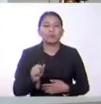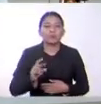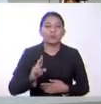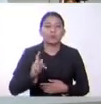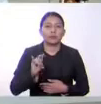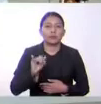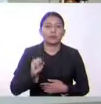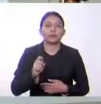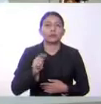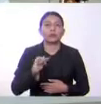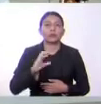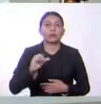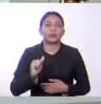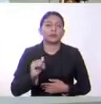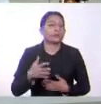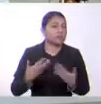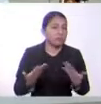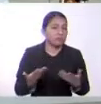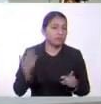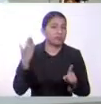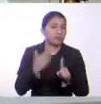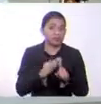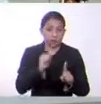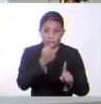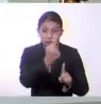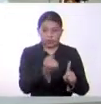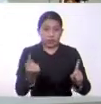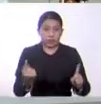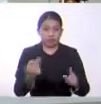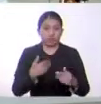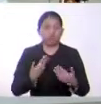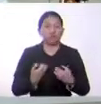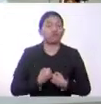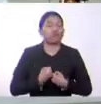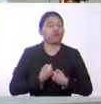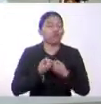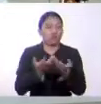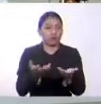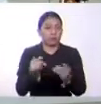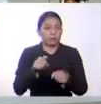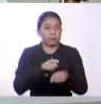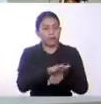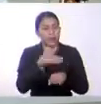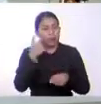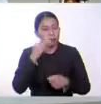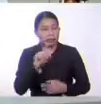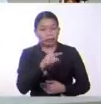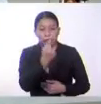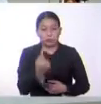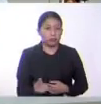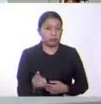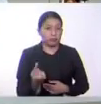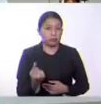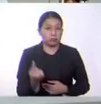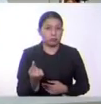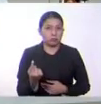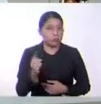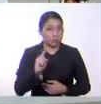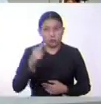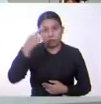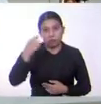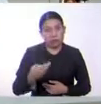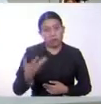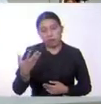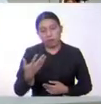dice Cecilia, está dirigida a alguien, le transmite ese mensaje. Y esa persona, que no es alguien real, sino